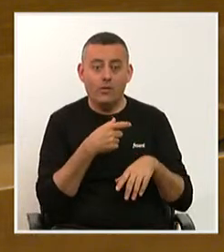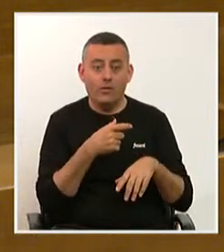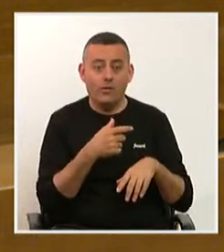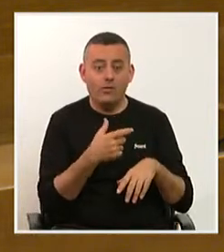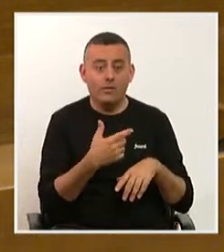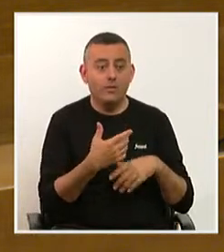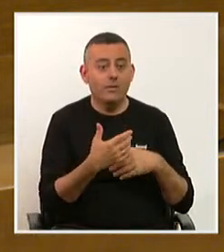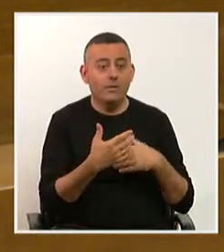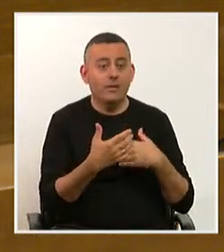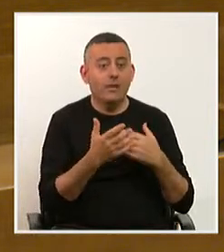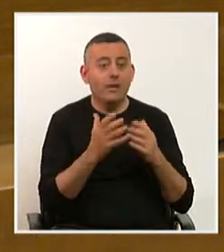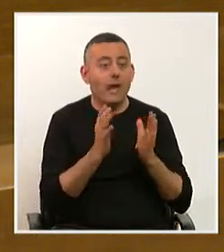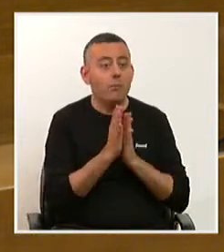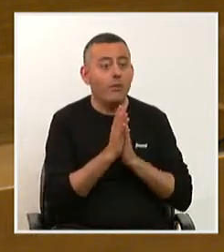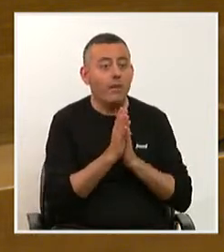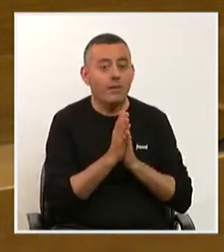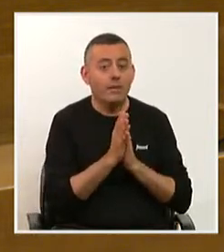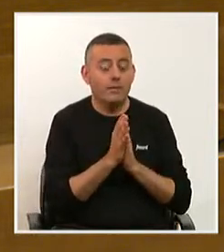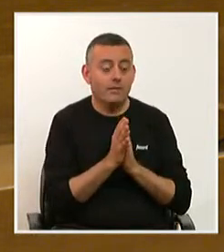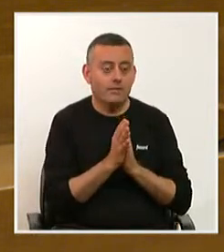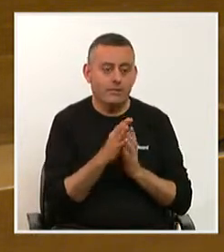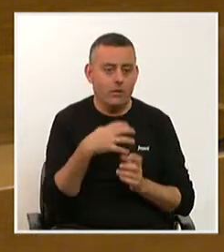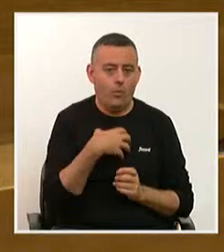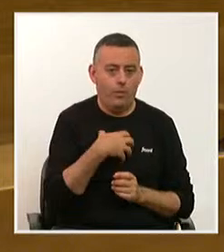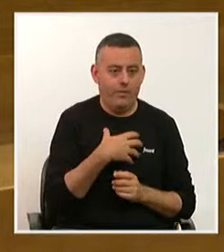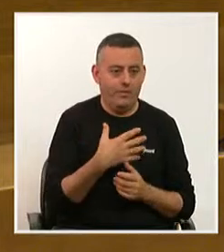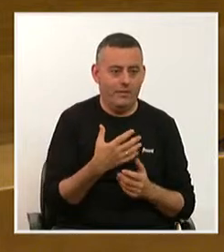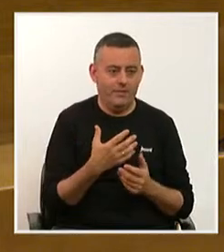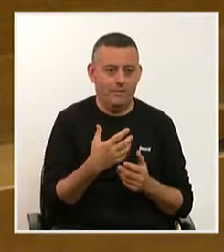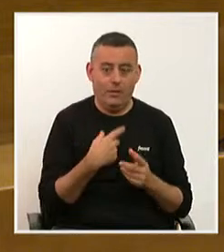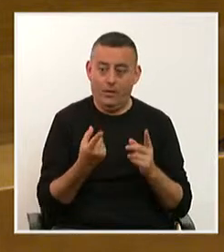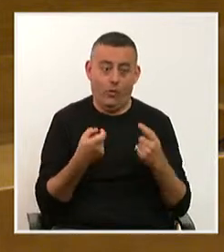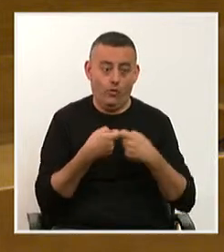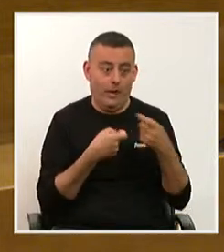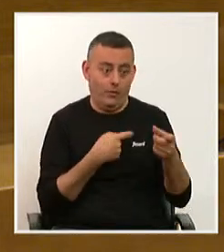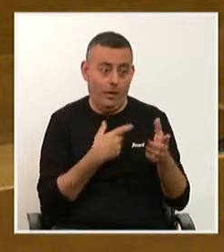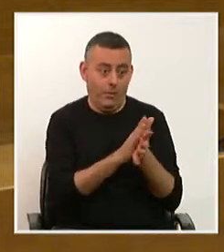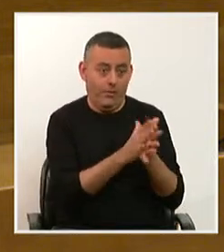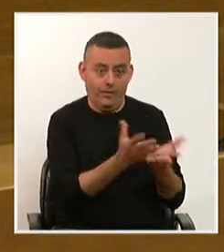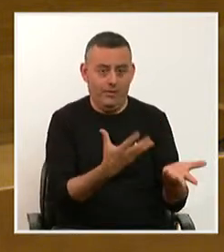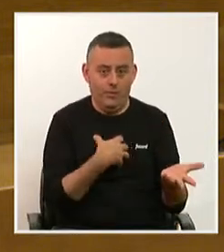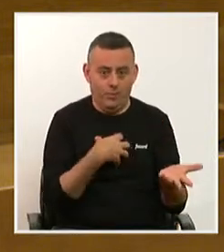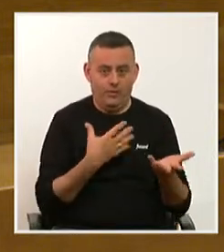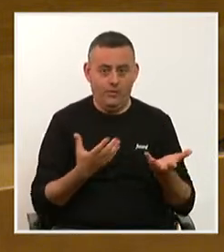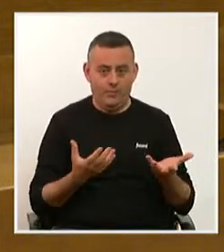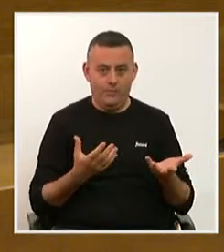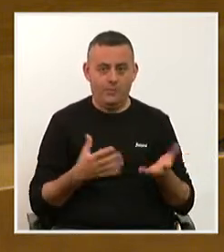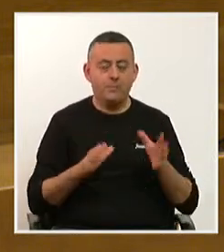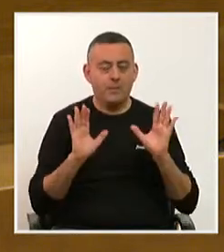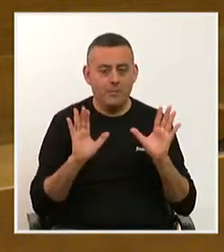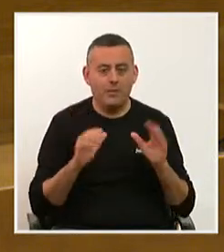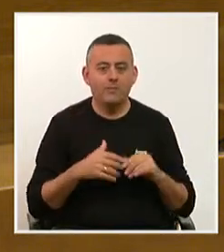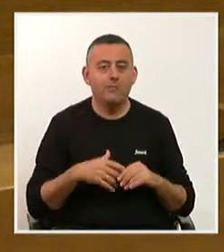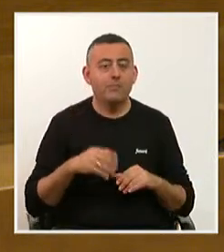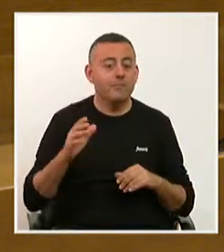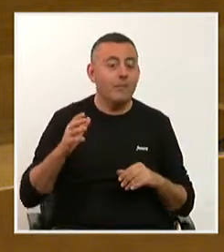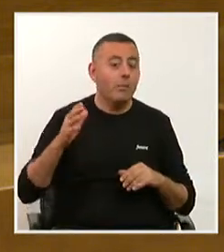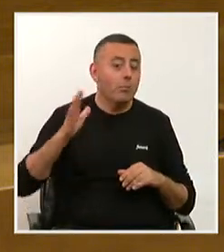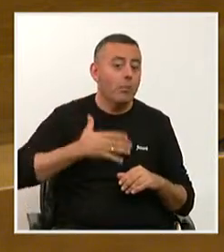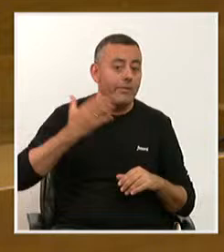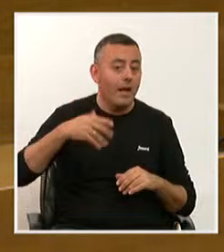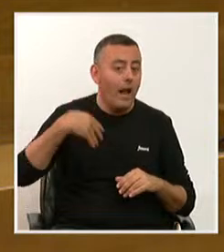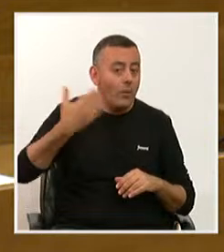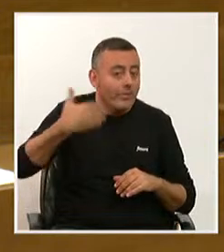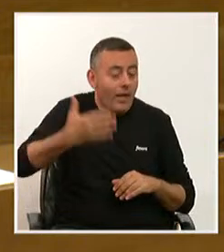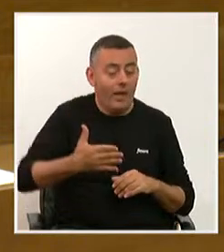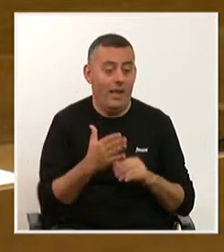El M pero no me ca no aplaudir Pero bueno algún día se me escapará no que algún día se